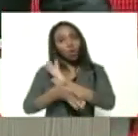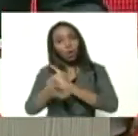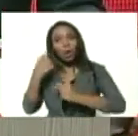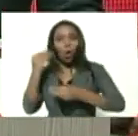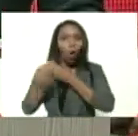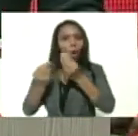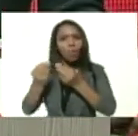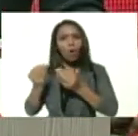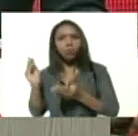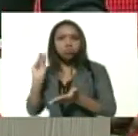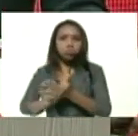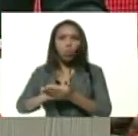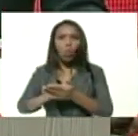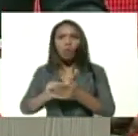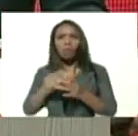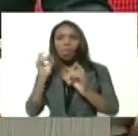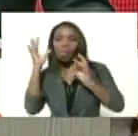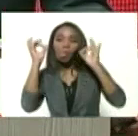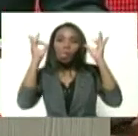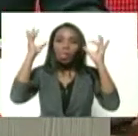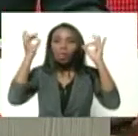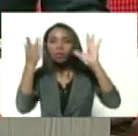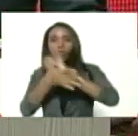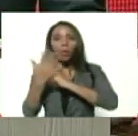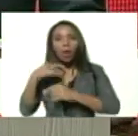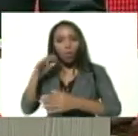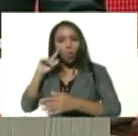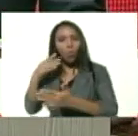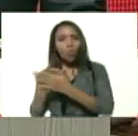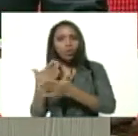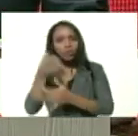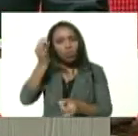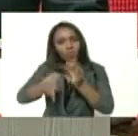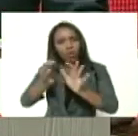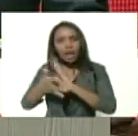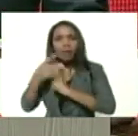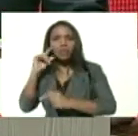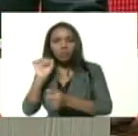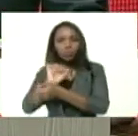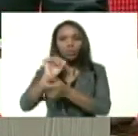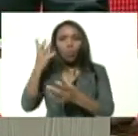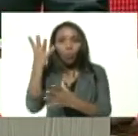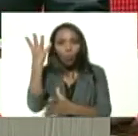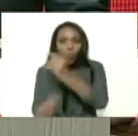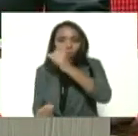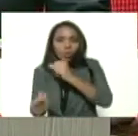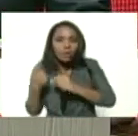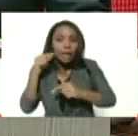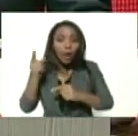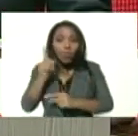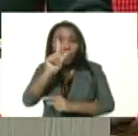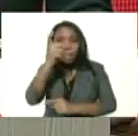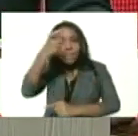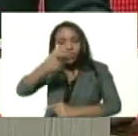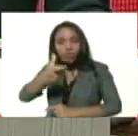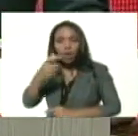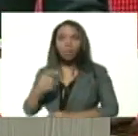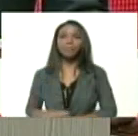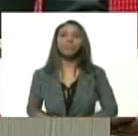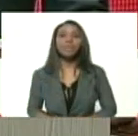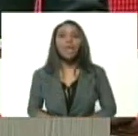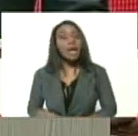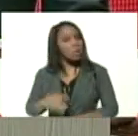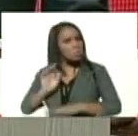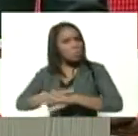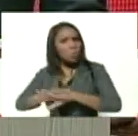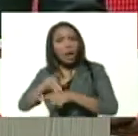montan un parapeto para justificar la desaparición física de una persona. Es por